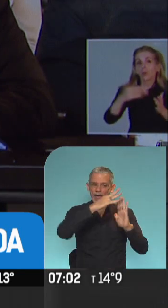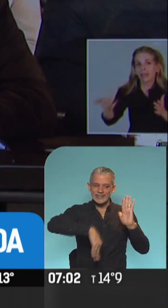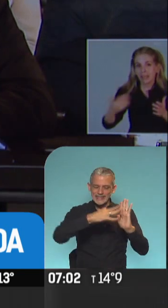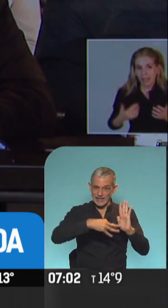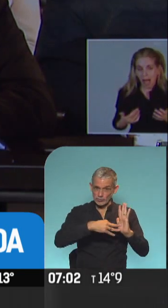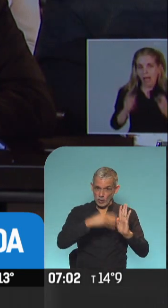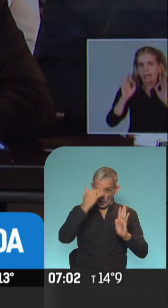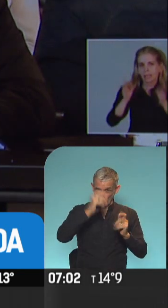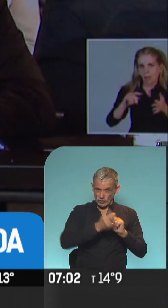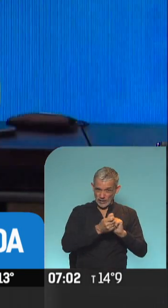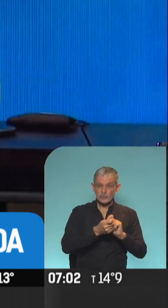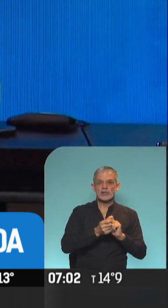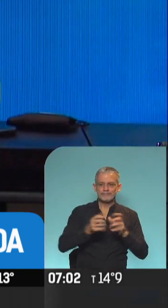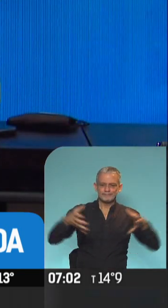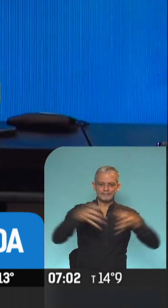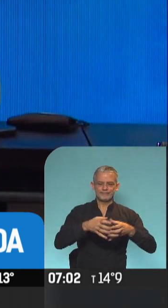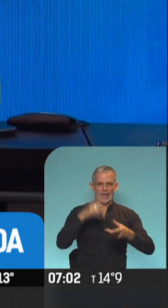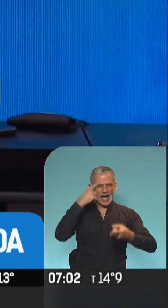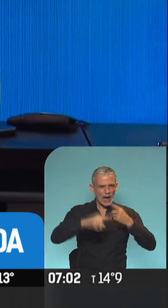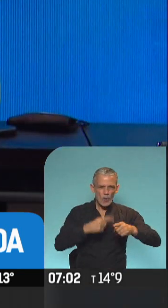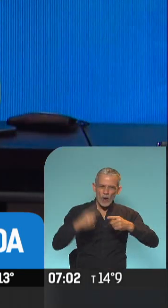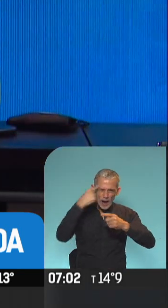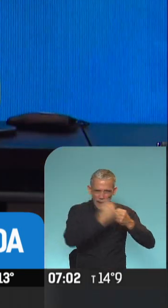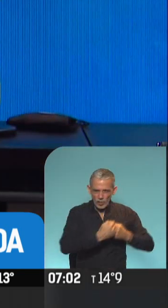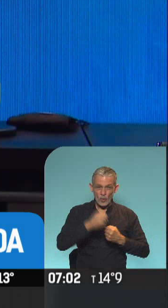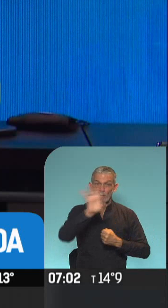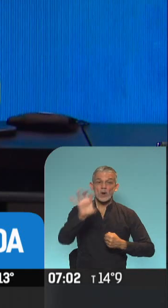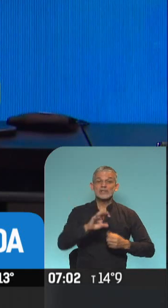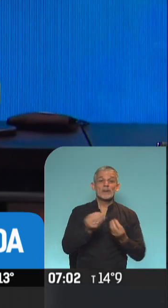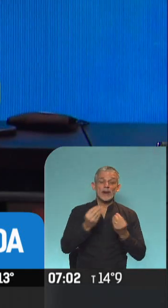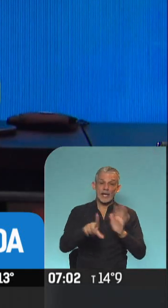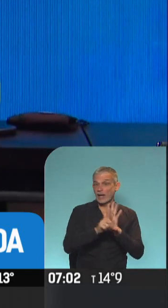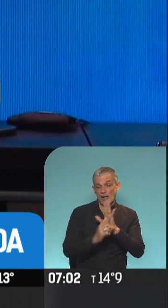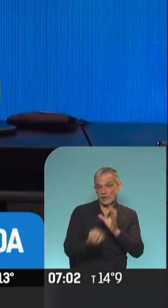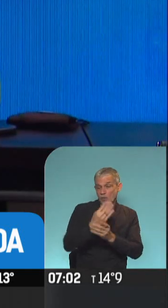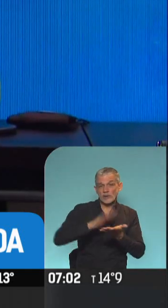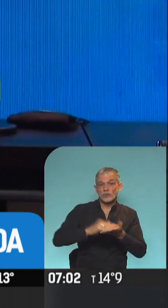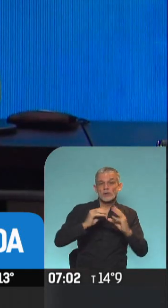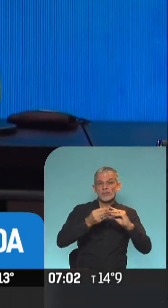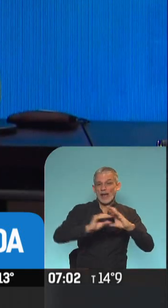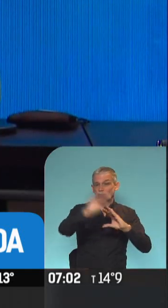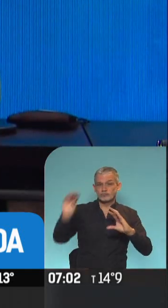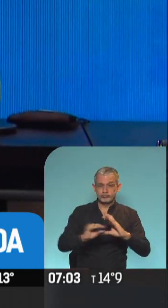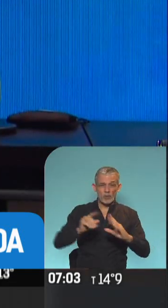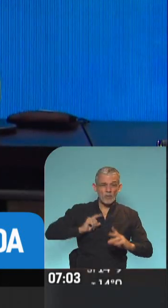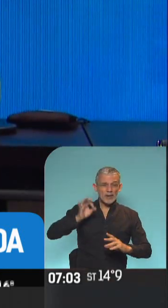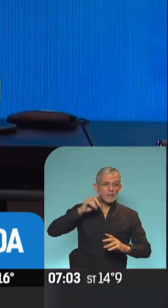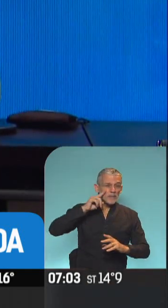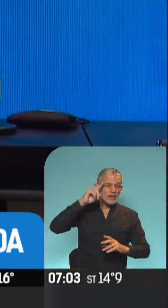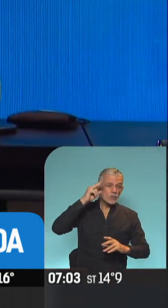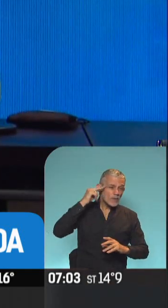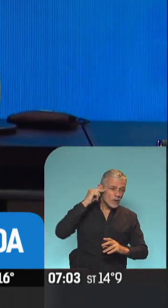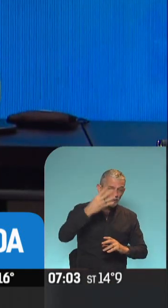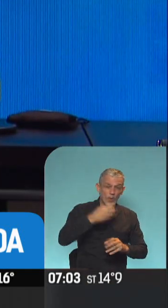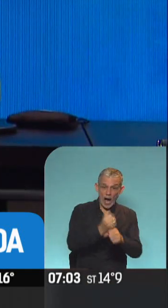reforma convocaba a un gran acuerdo entre todas las provincias para sacar una nueva ley de coparticipación. Desde 1994 hasta